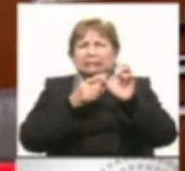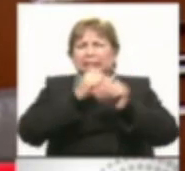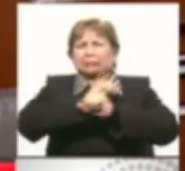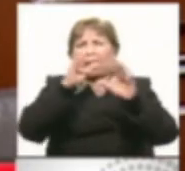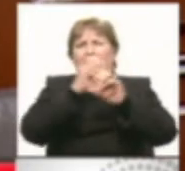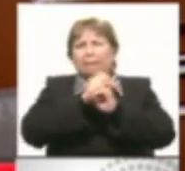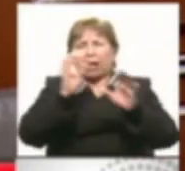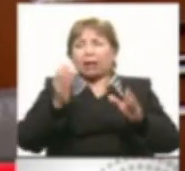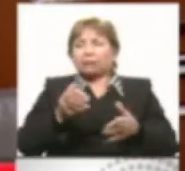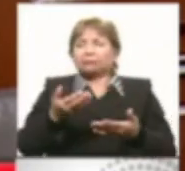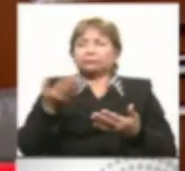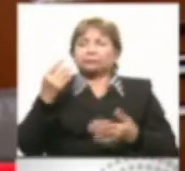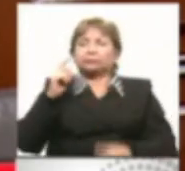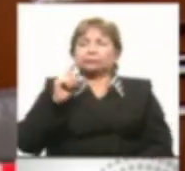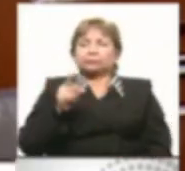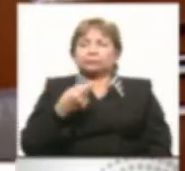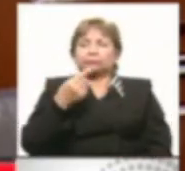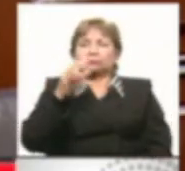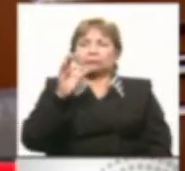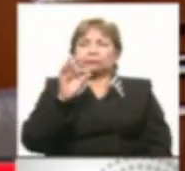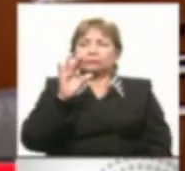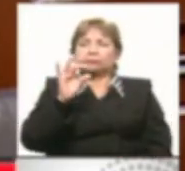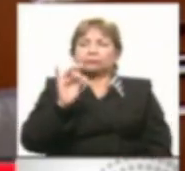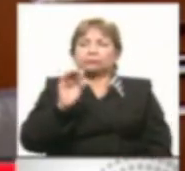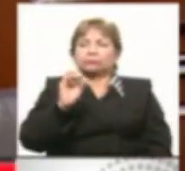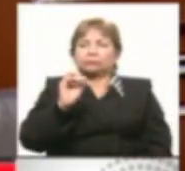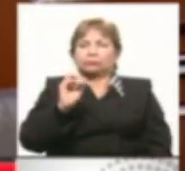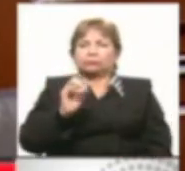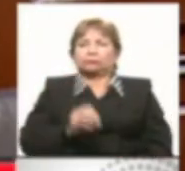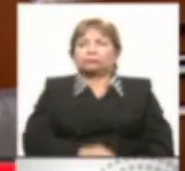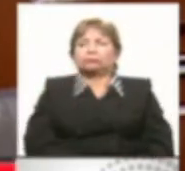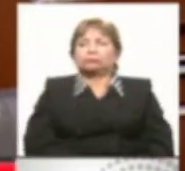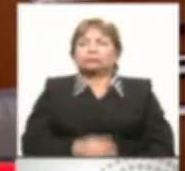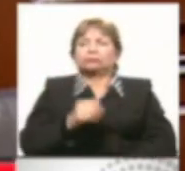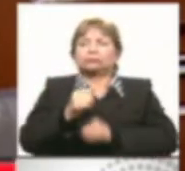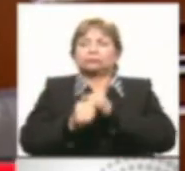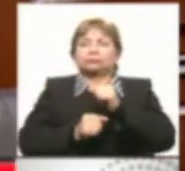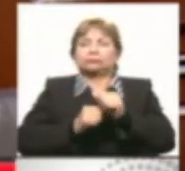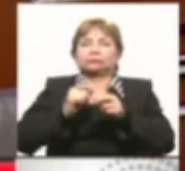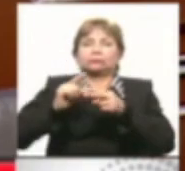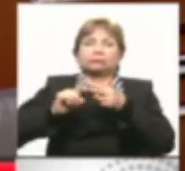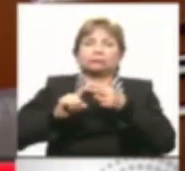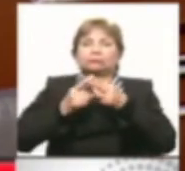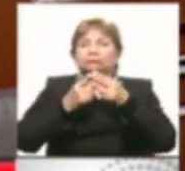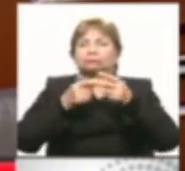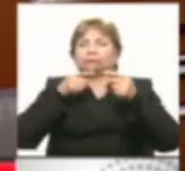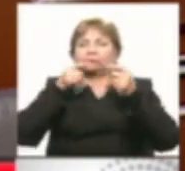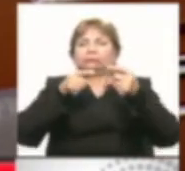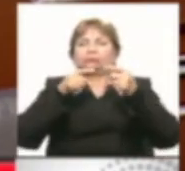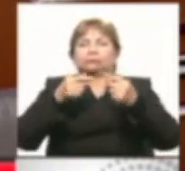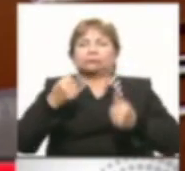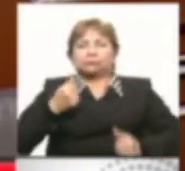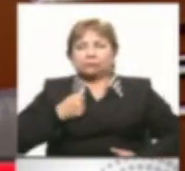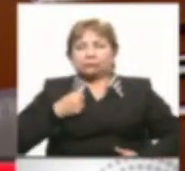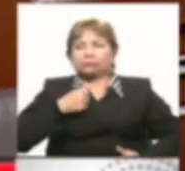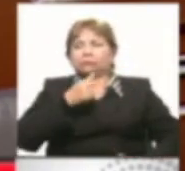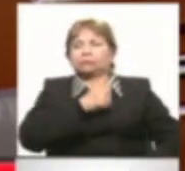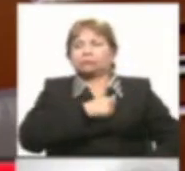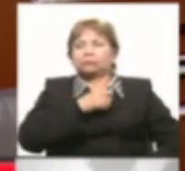terroristas desde 1980, el año del inicio de la lucha armada.